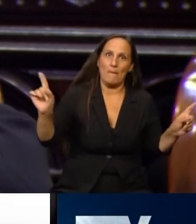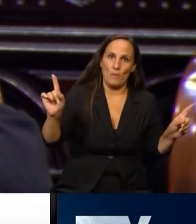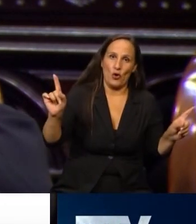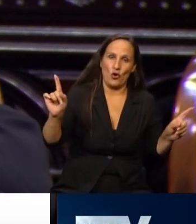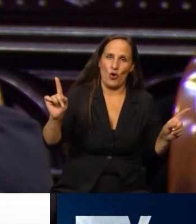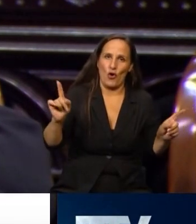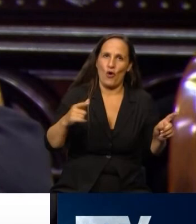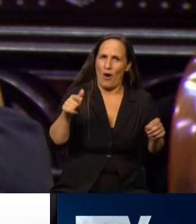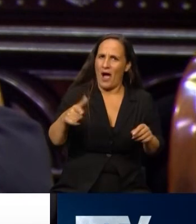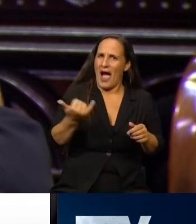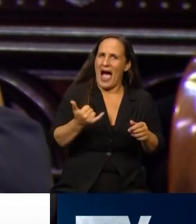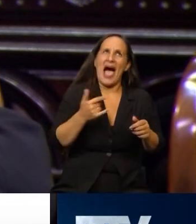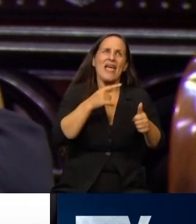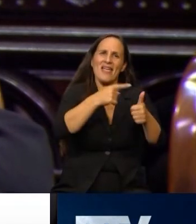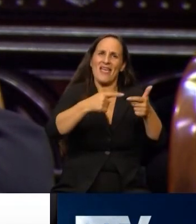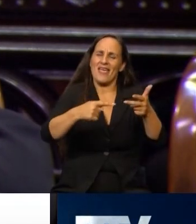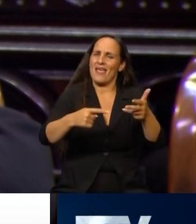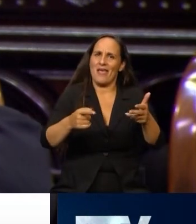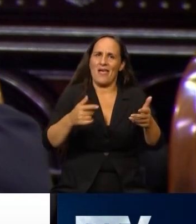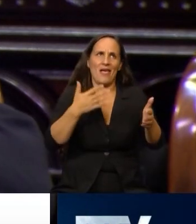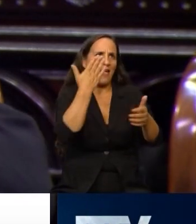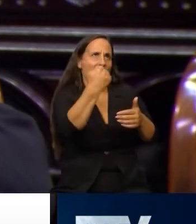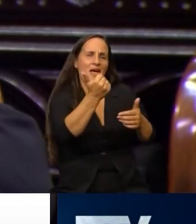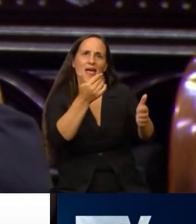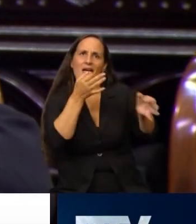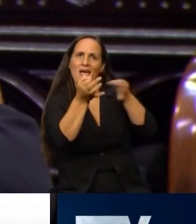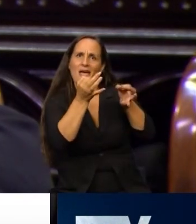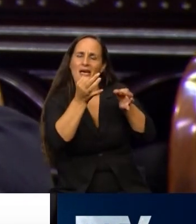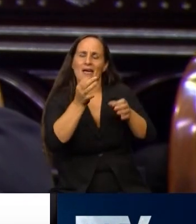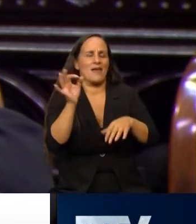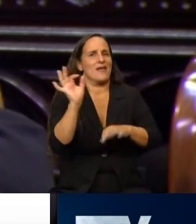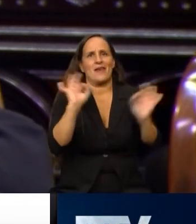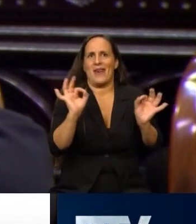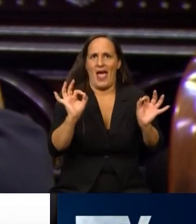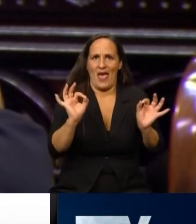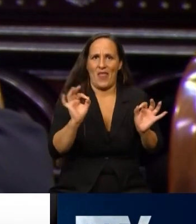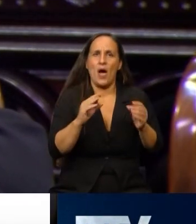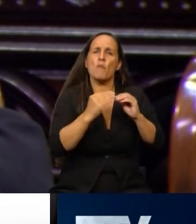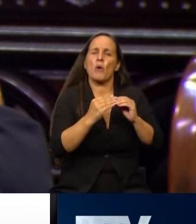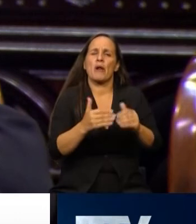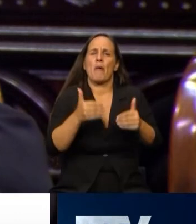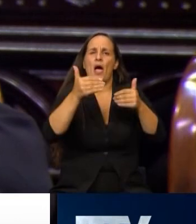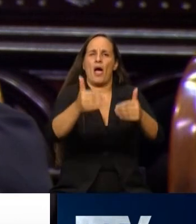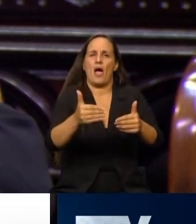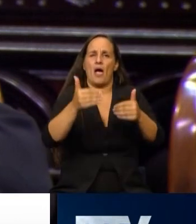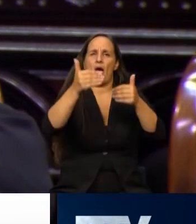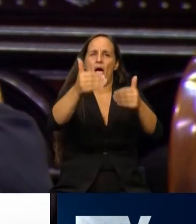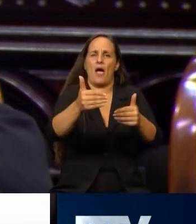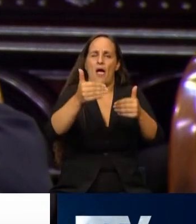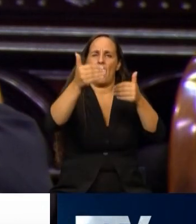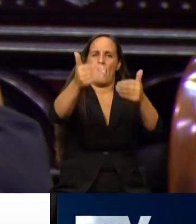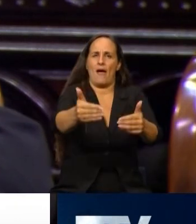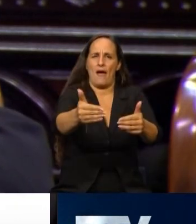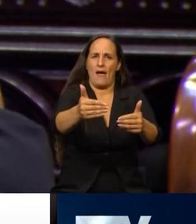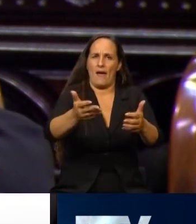oportunidad decidieron no dialogar. En cada oportunidad decidieron posponer los problemas. En cada oportunidad